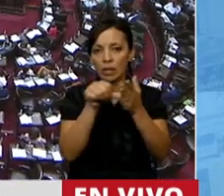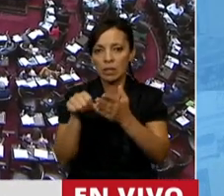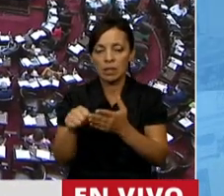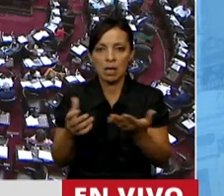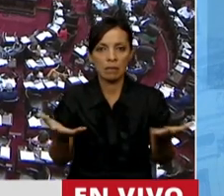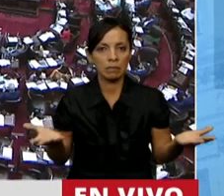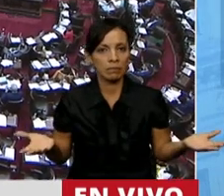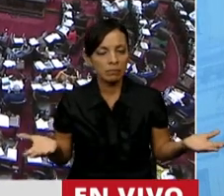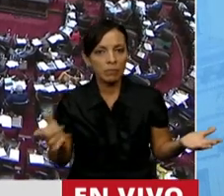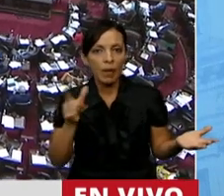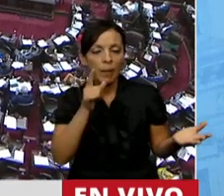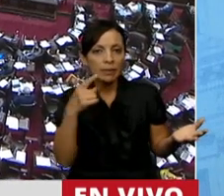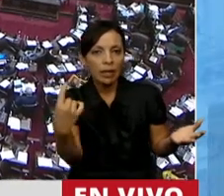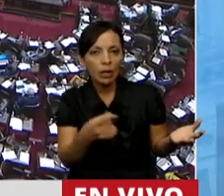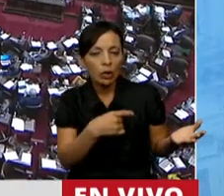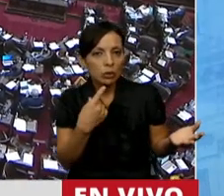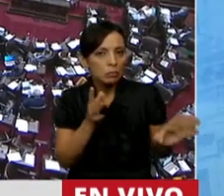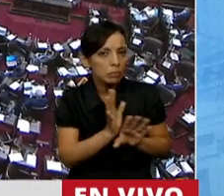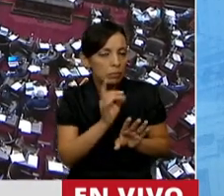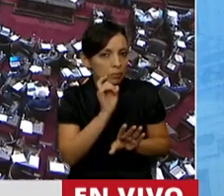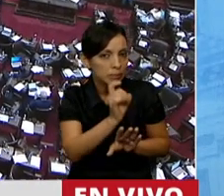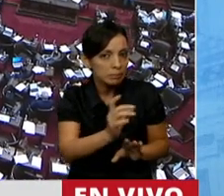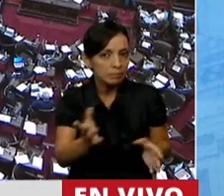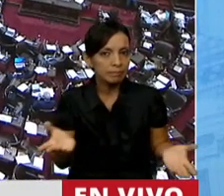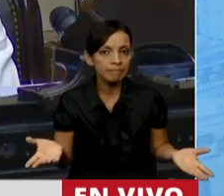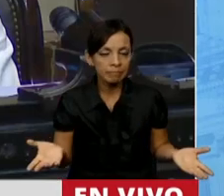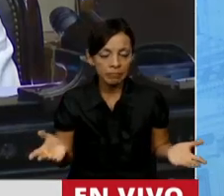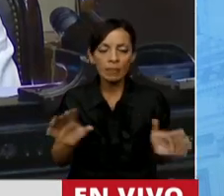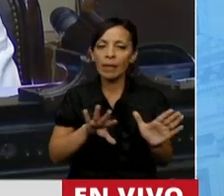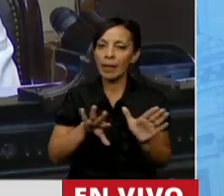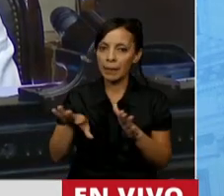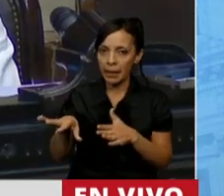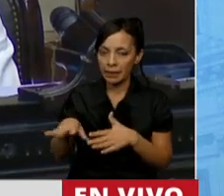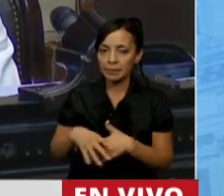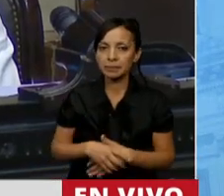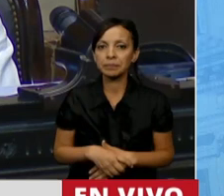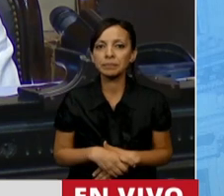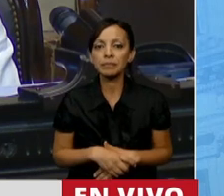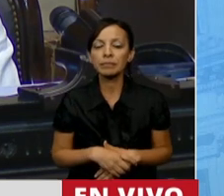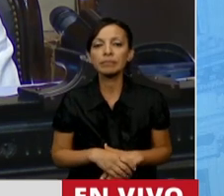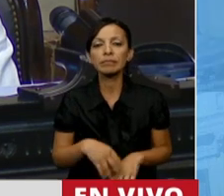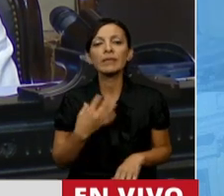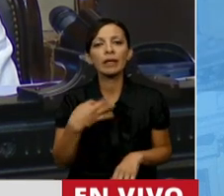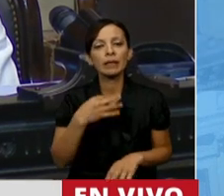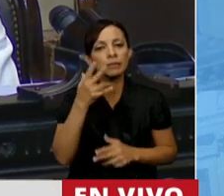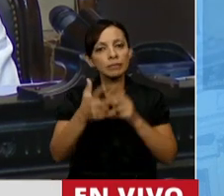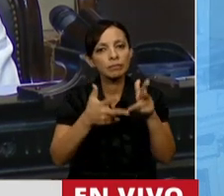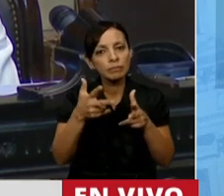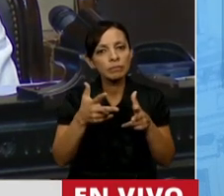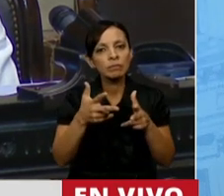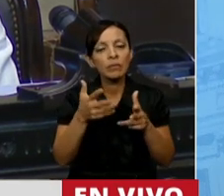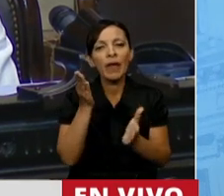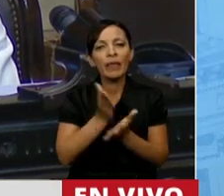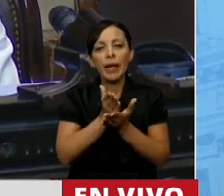que estaríamos fuera de lo que corresponde hacer. Por otro lado, tenemos que decir que no existe ningún